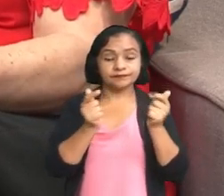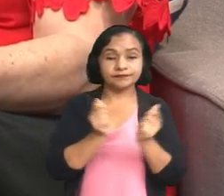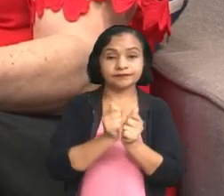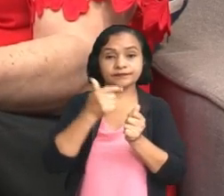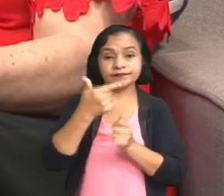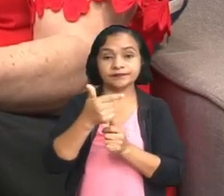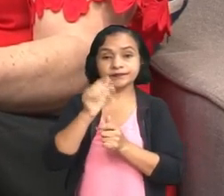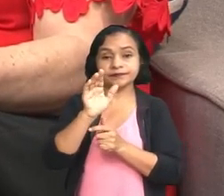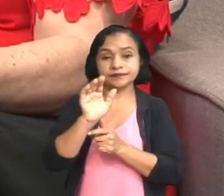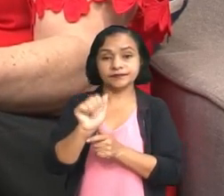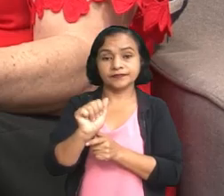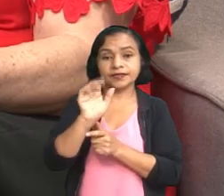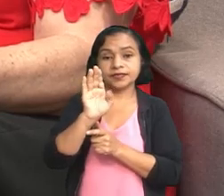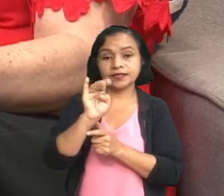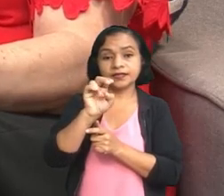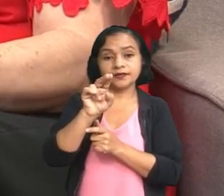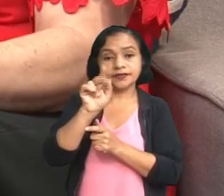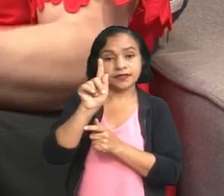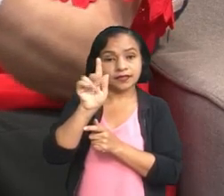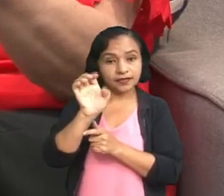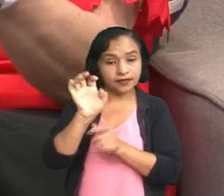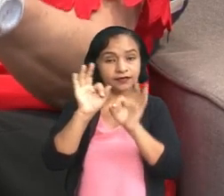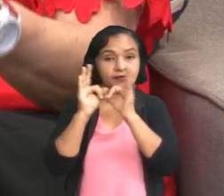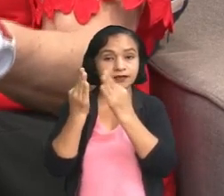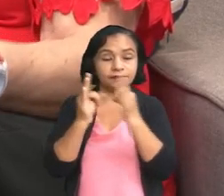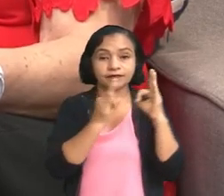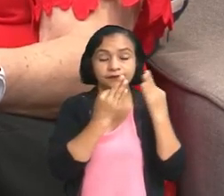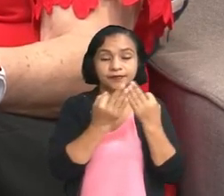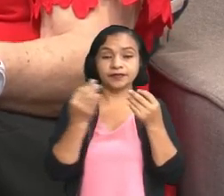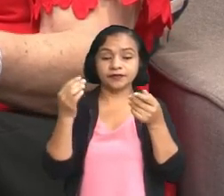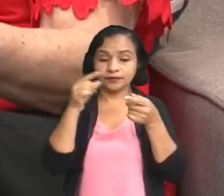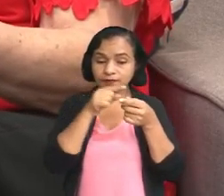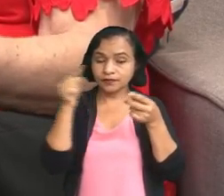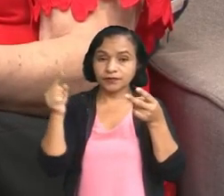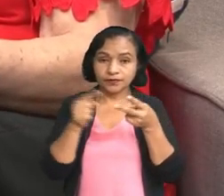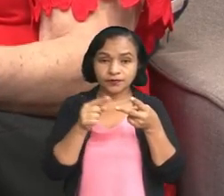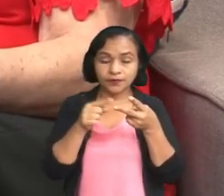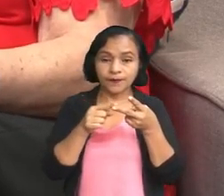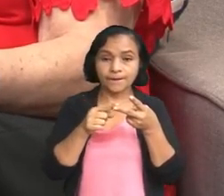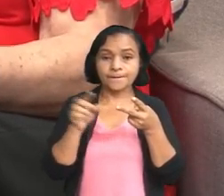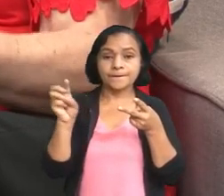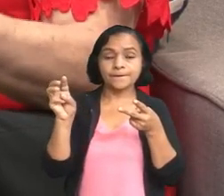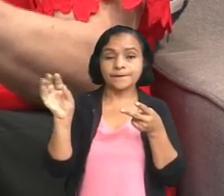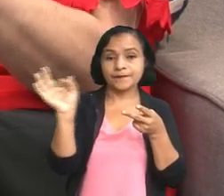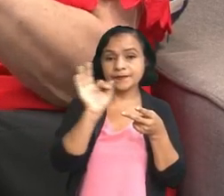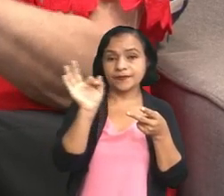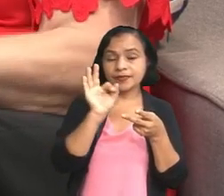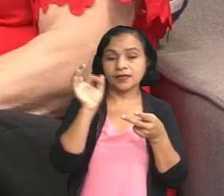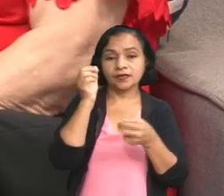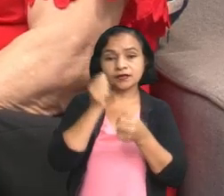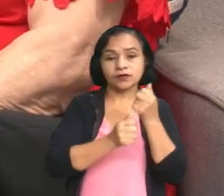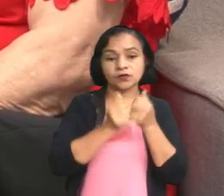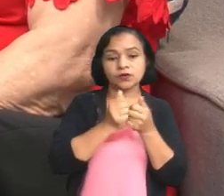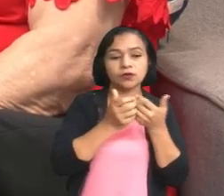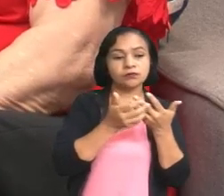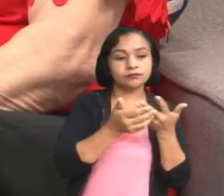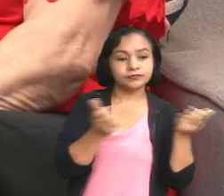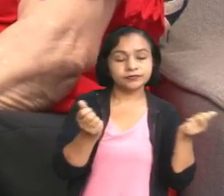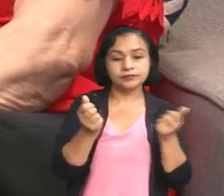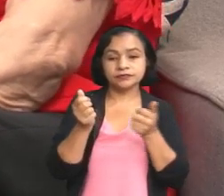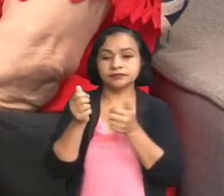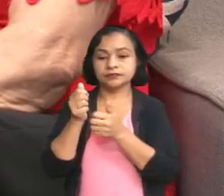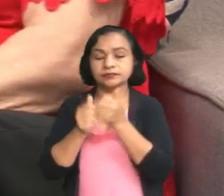la familia, comunidad y vida, entran en juego los métodos de resolución de conflictos,